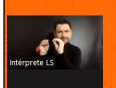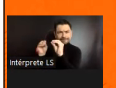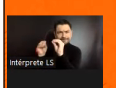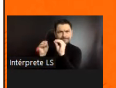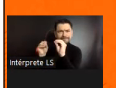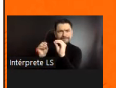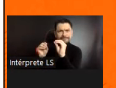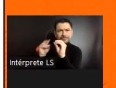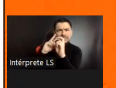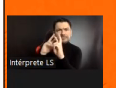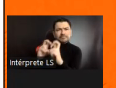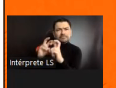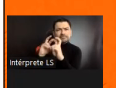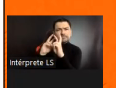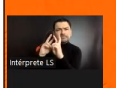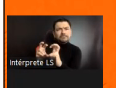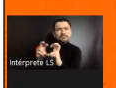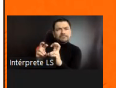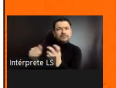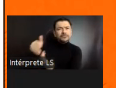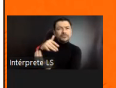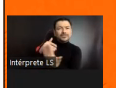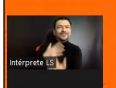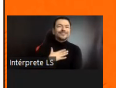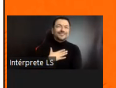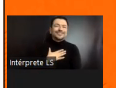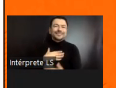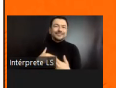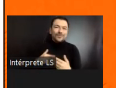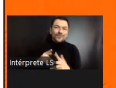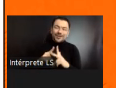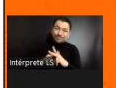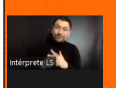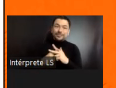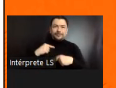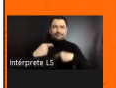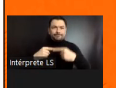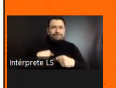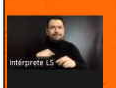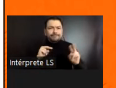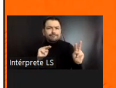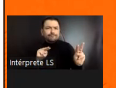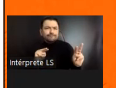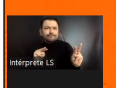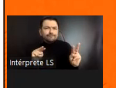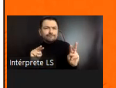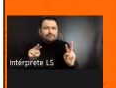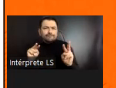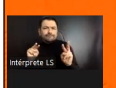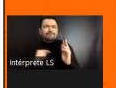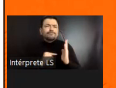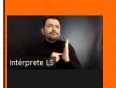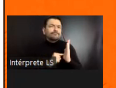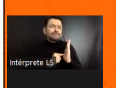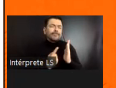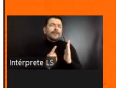entré y donde me interesé y vi que la ciencia social no estaba siendo aprovechada hasta el punto